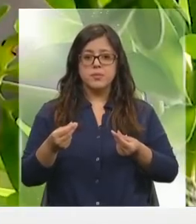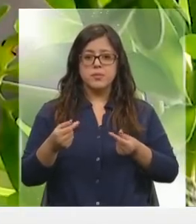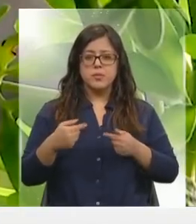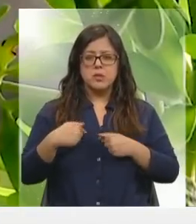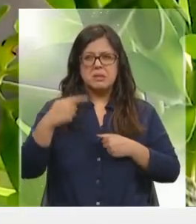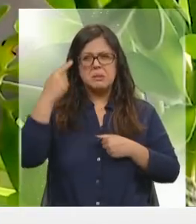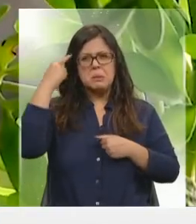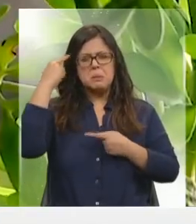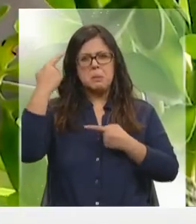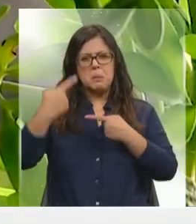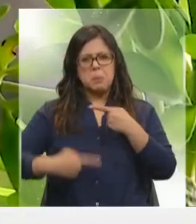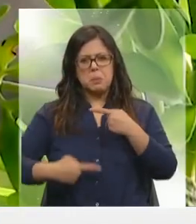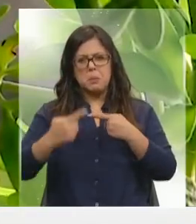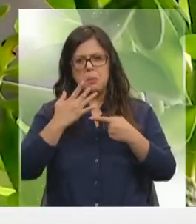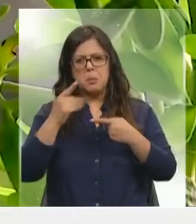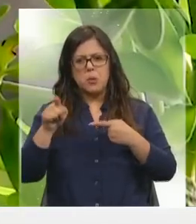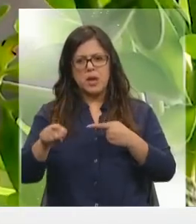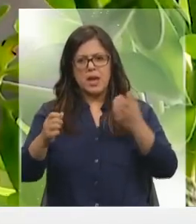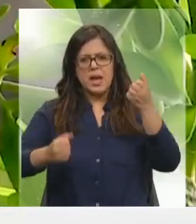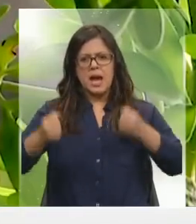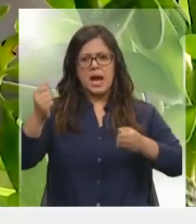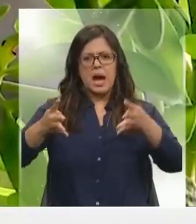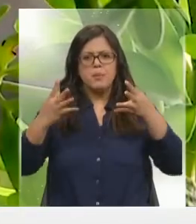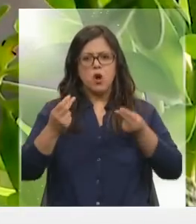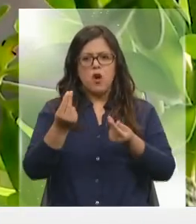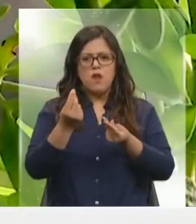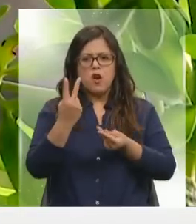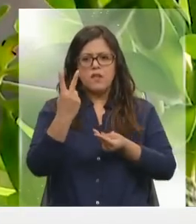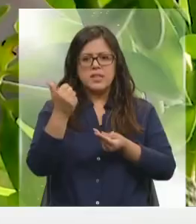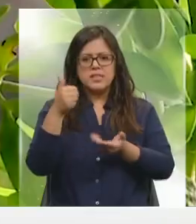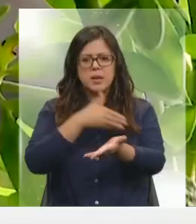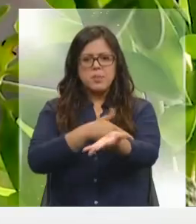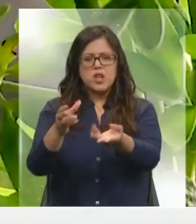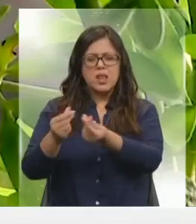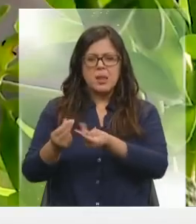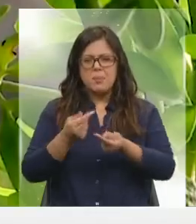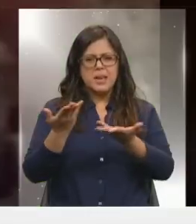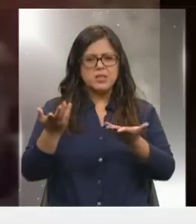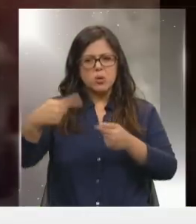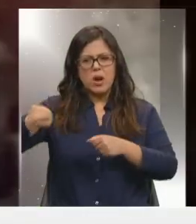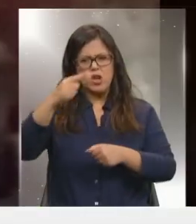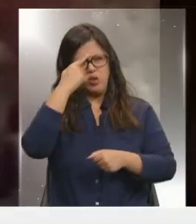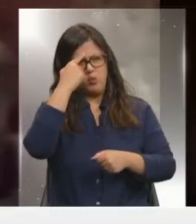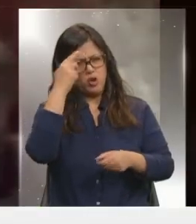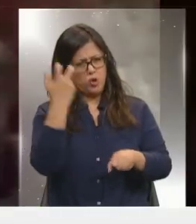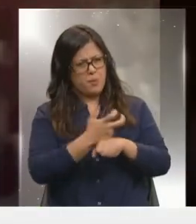ilógico, que el camión vale 26 millones de pesos, me están pidiendo 100.000 pesos. O sea, son muy tontos para robar.